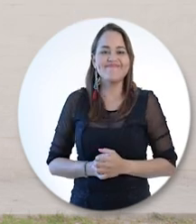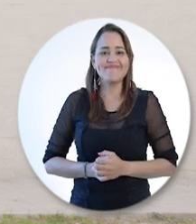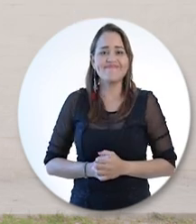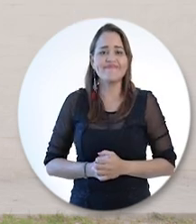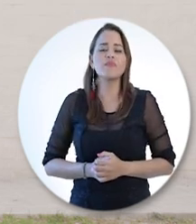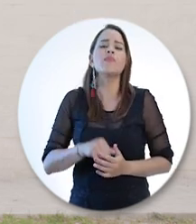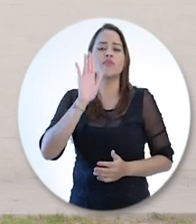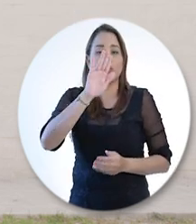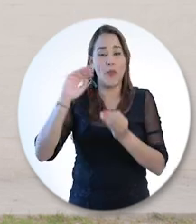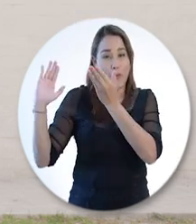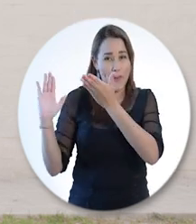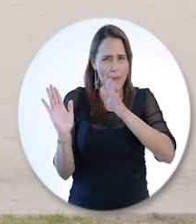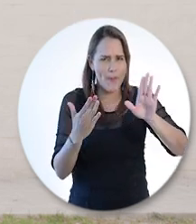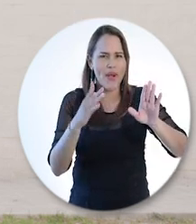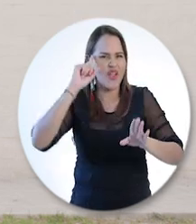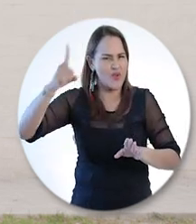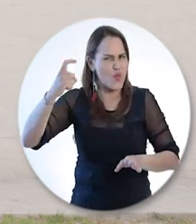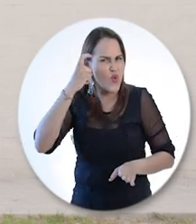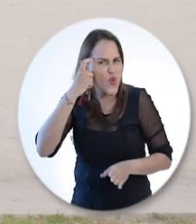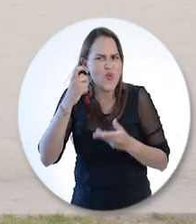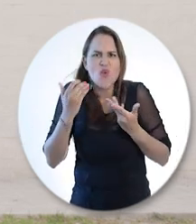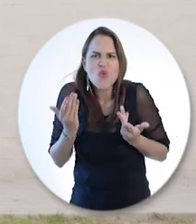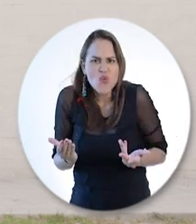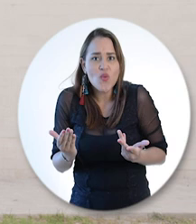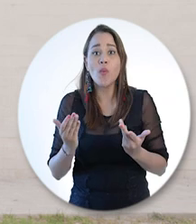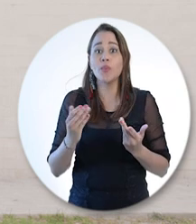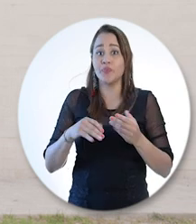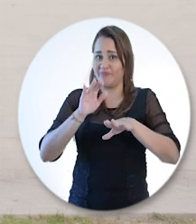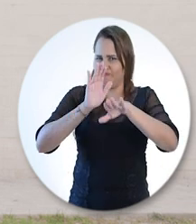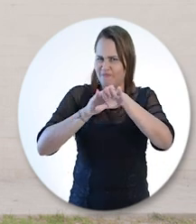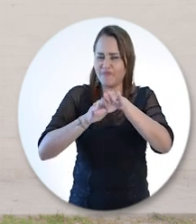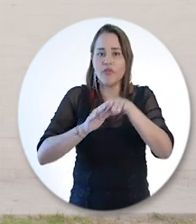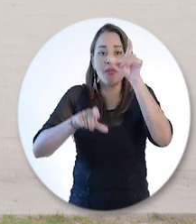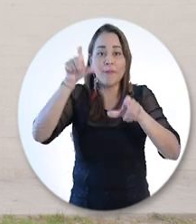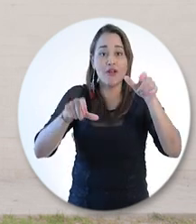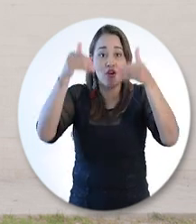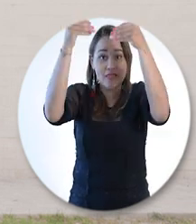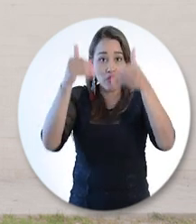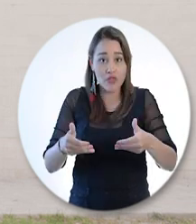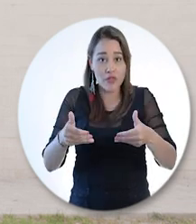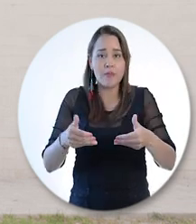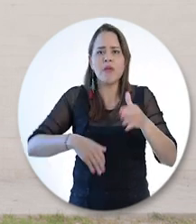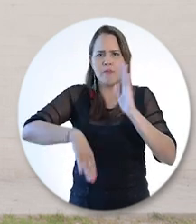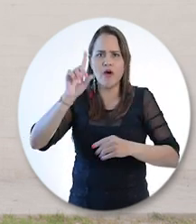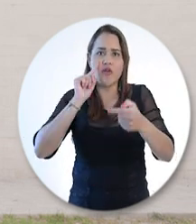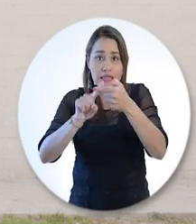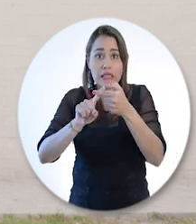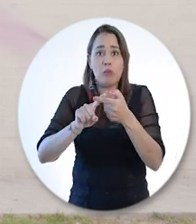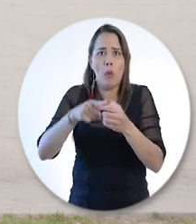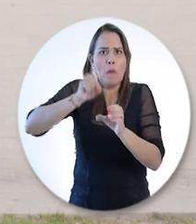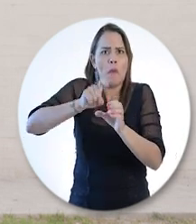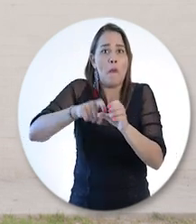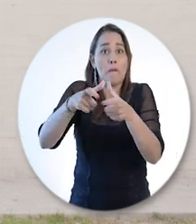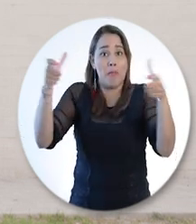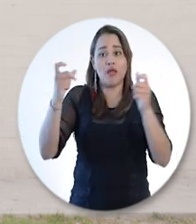En el plan de gobierno se ha ampliado la inclusión de estudiantes con capacidades diferenciales desde el año 2013, contando actualmente